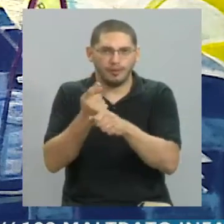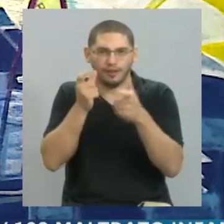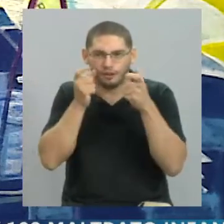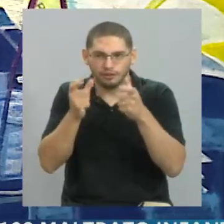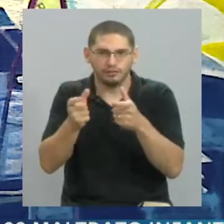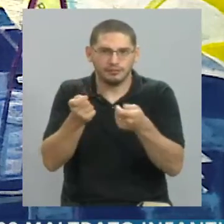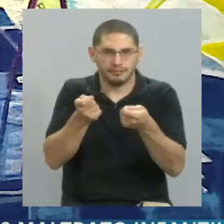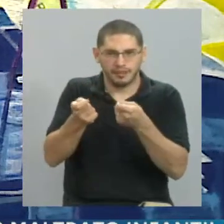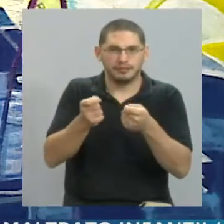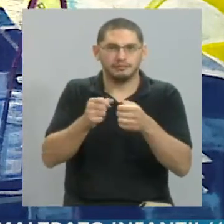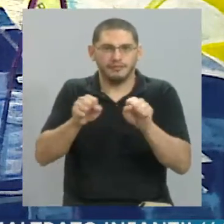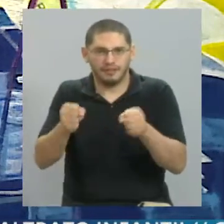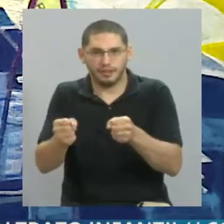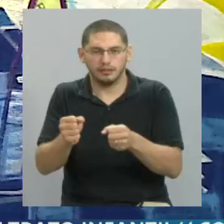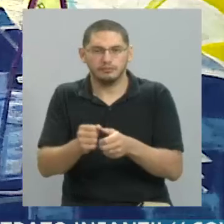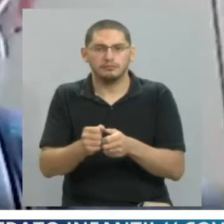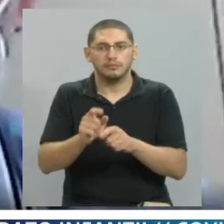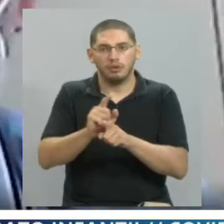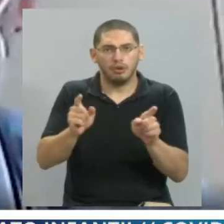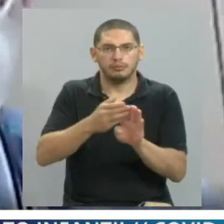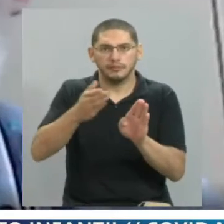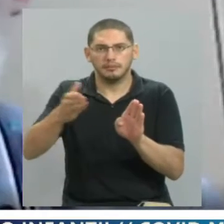retraso en el aprendizaje de los chicos y las chicas?